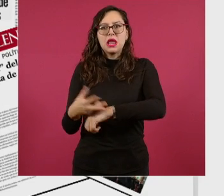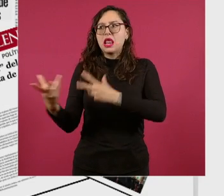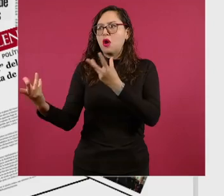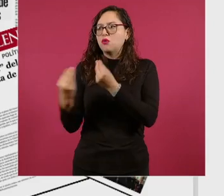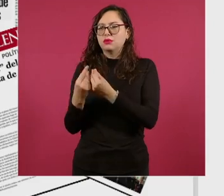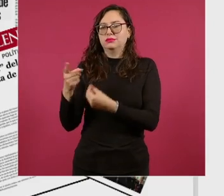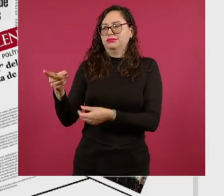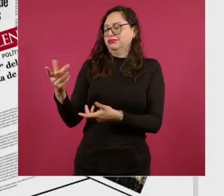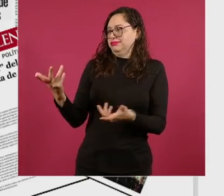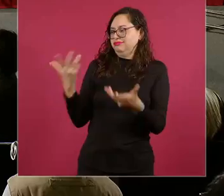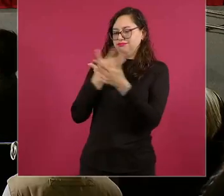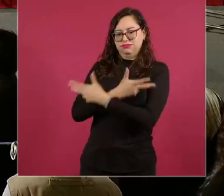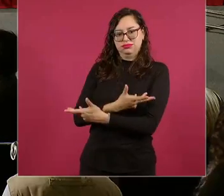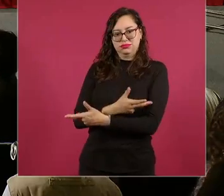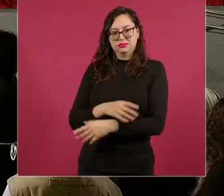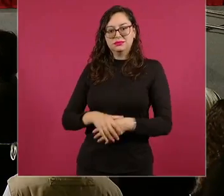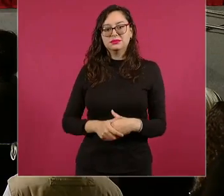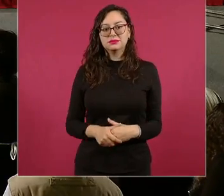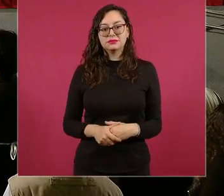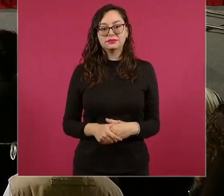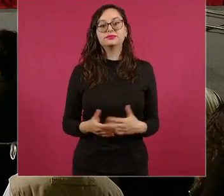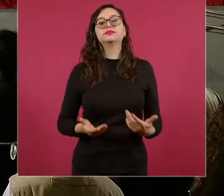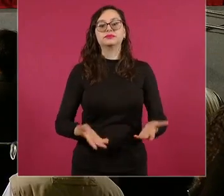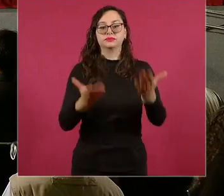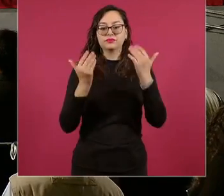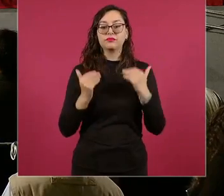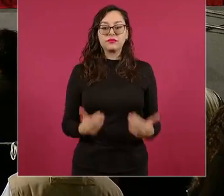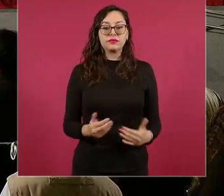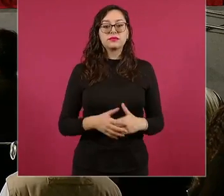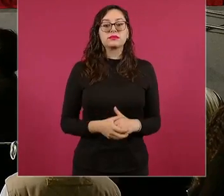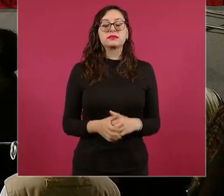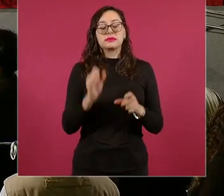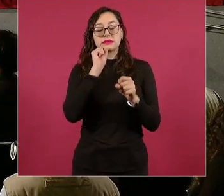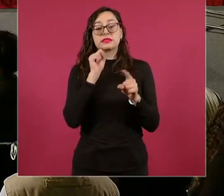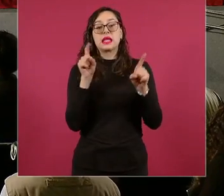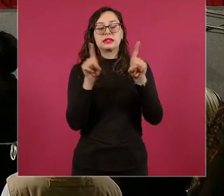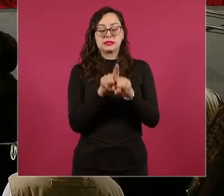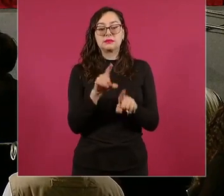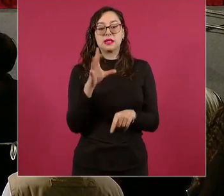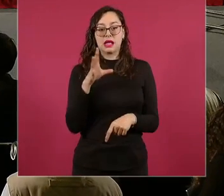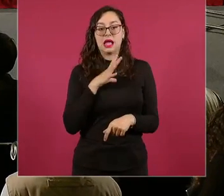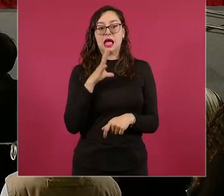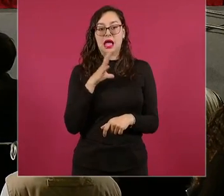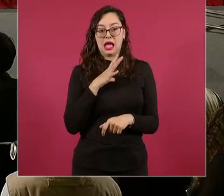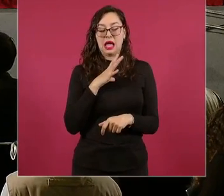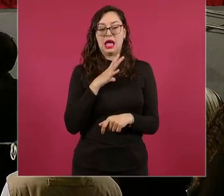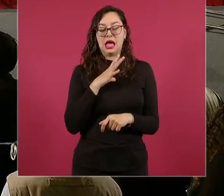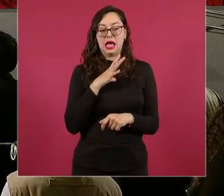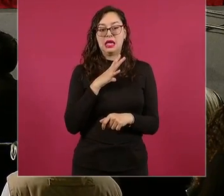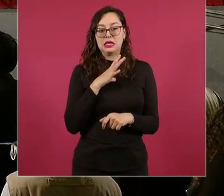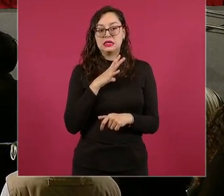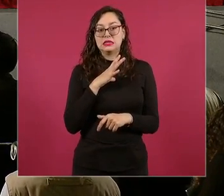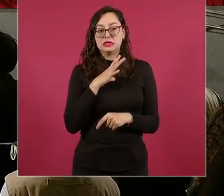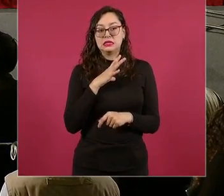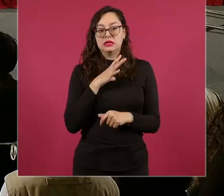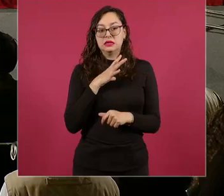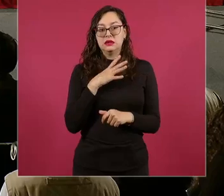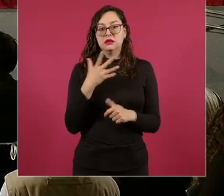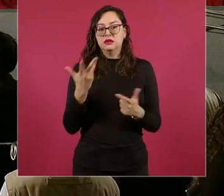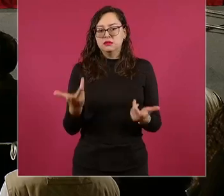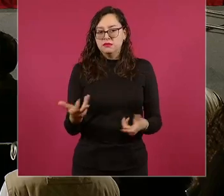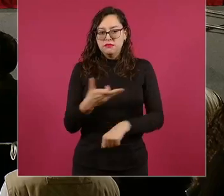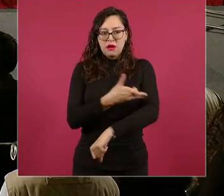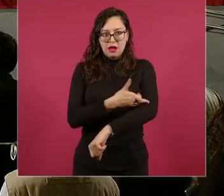también podemos ver el enorme entramado de